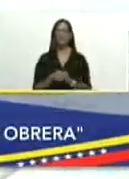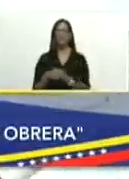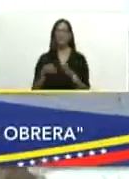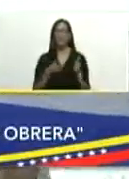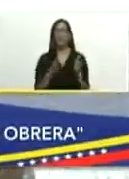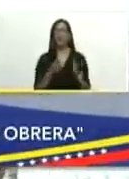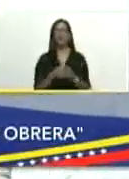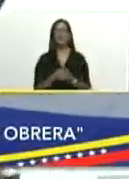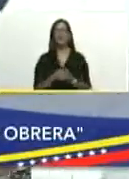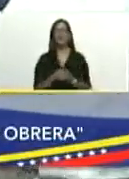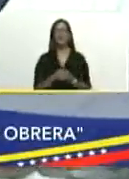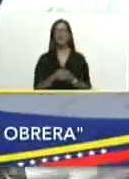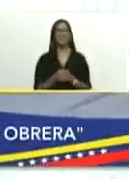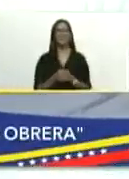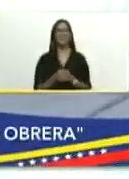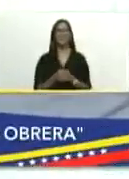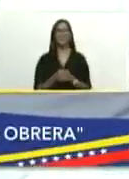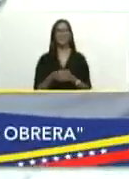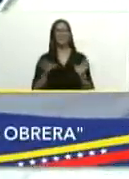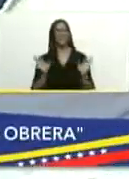más o menos